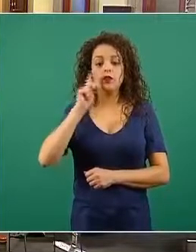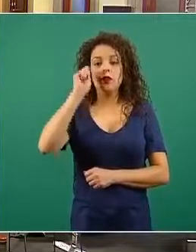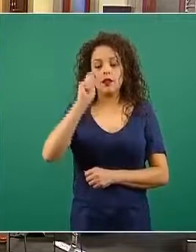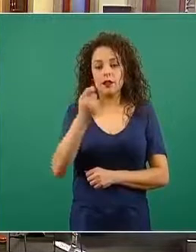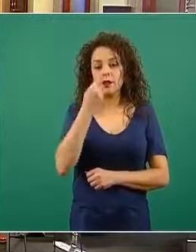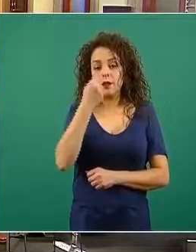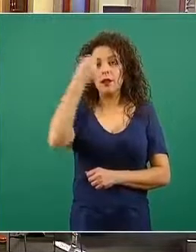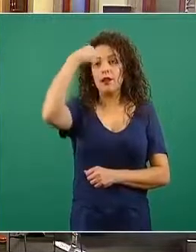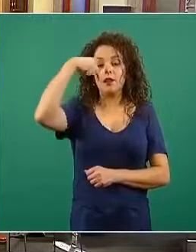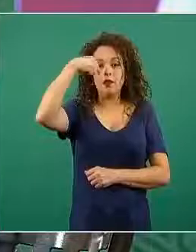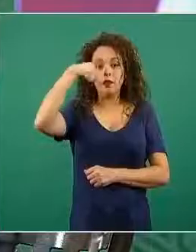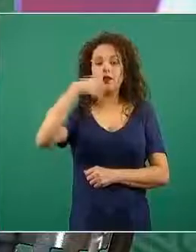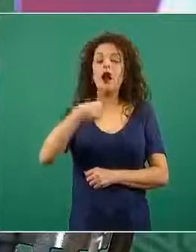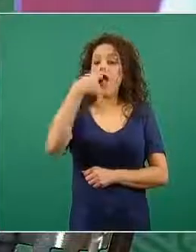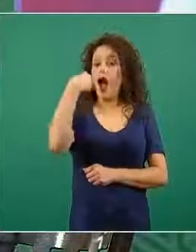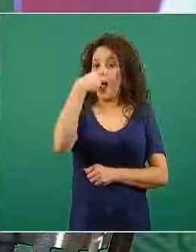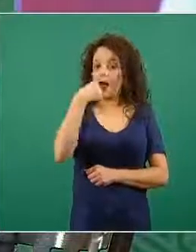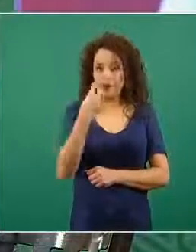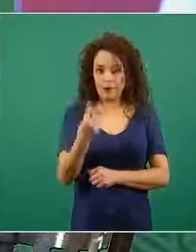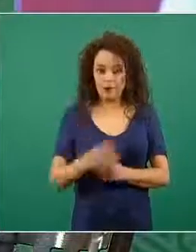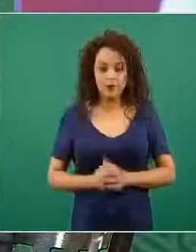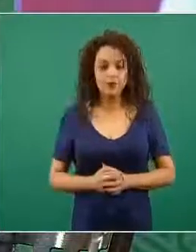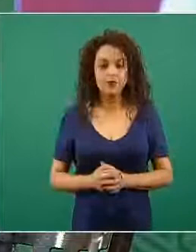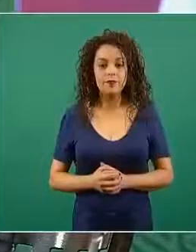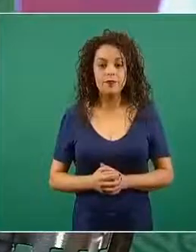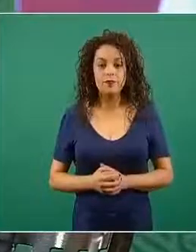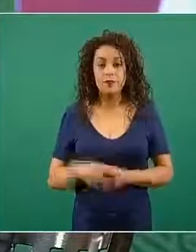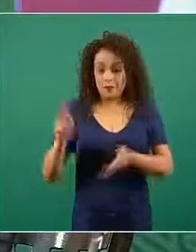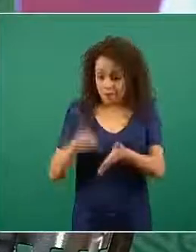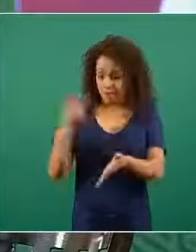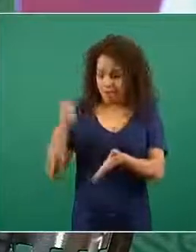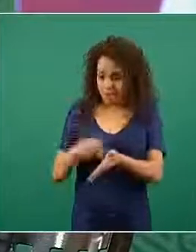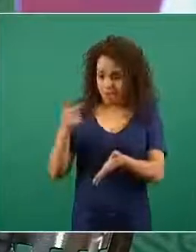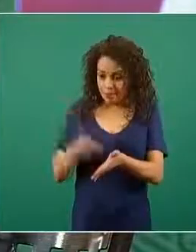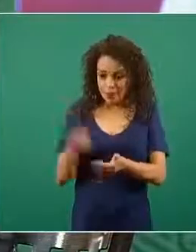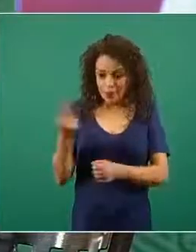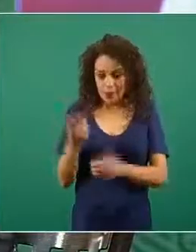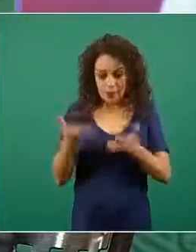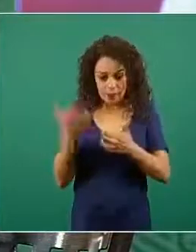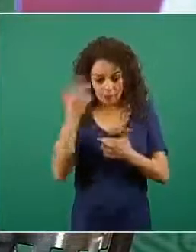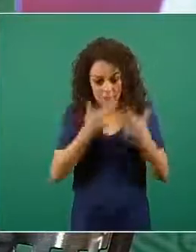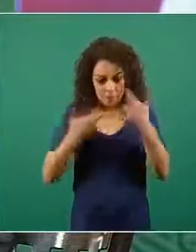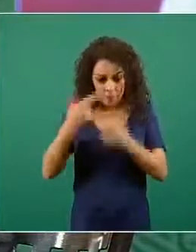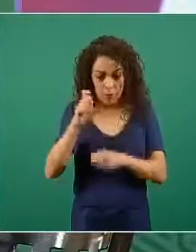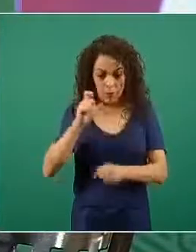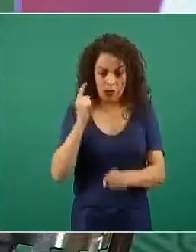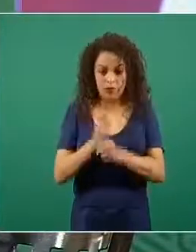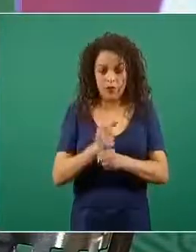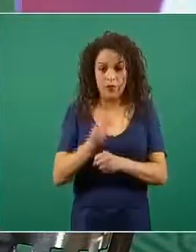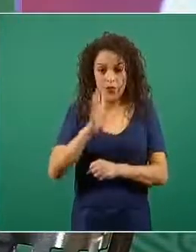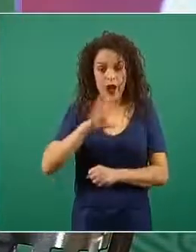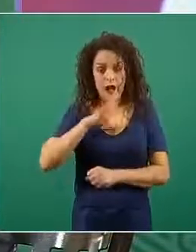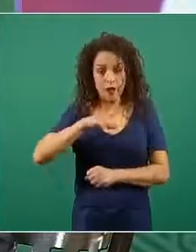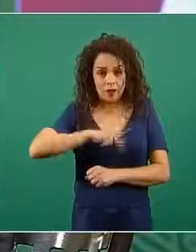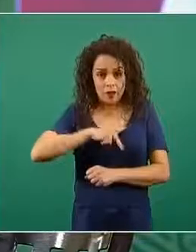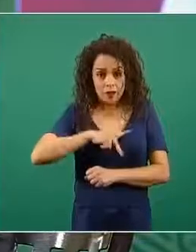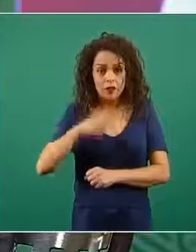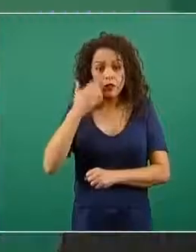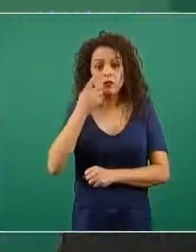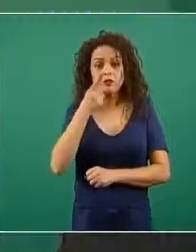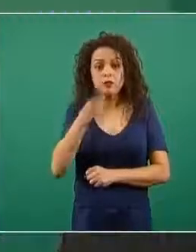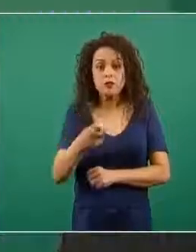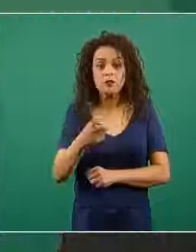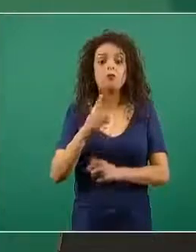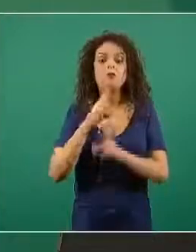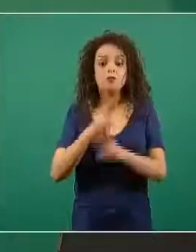Si la muestra se tuvo que replicar muchas veces, a pesar de encontrar el virus, es una muestra, debe ser